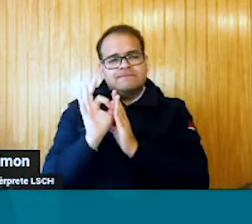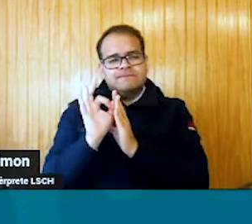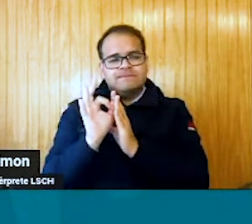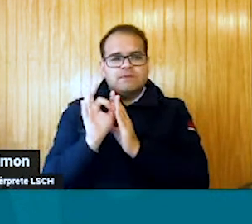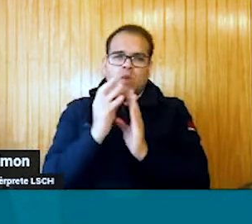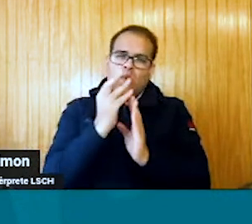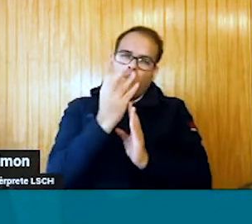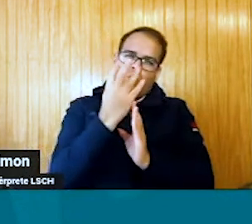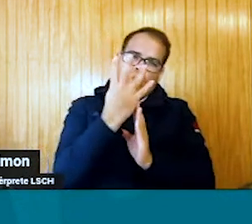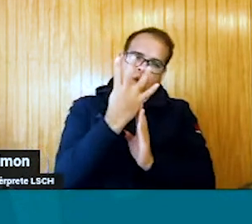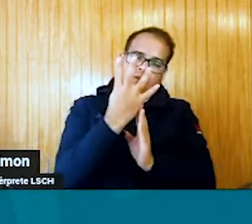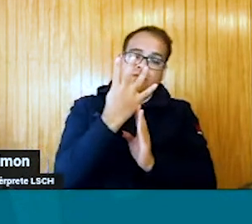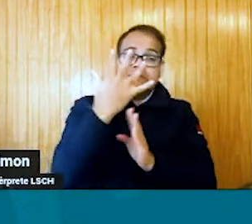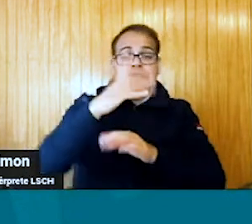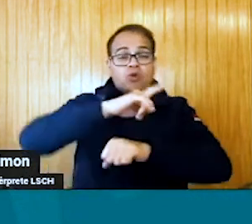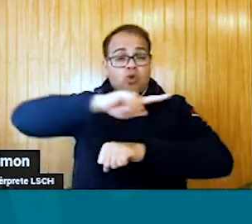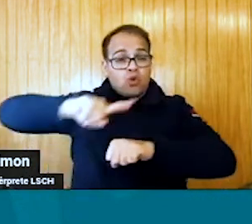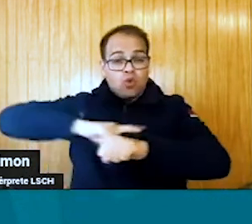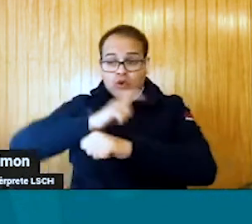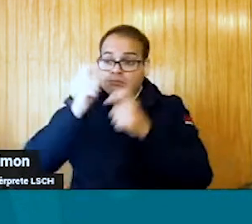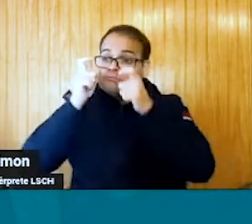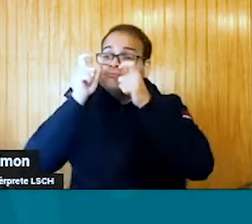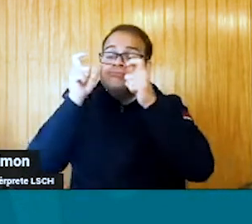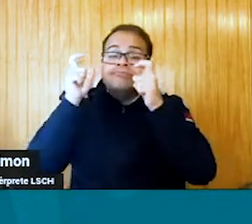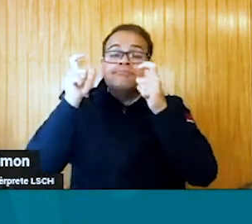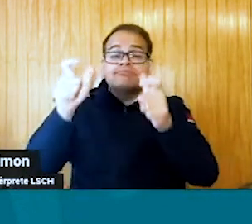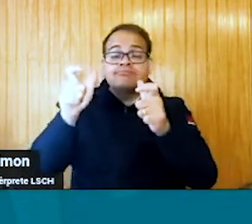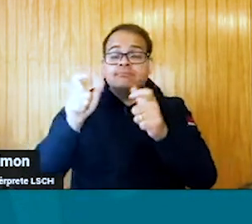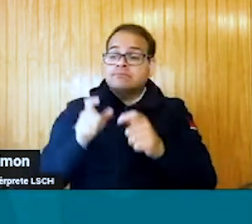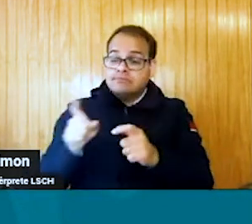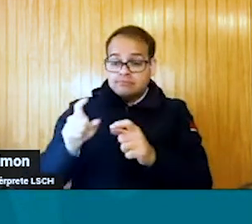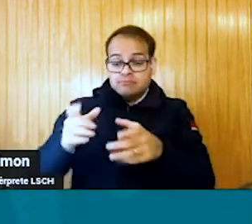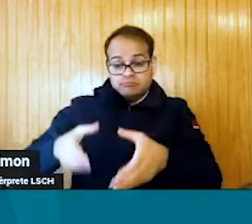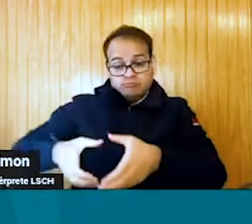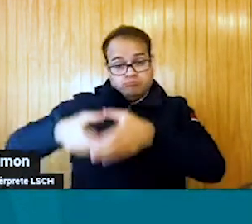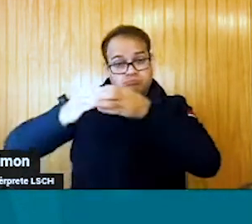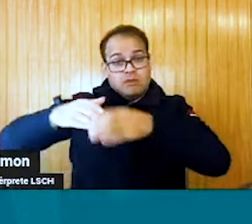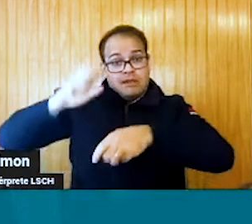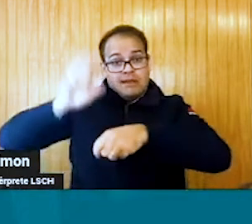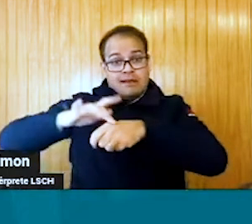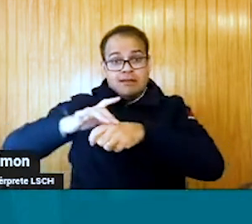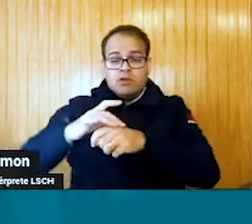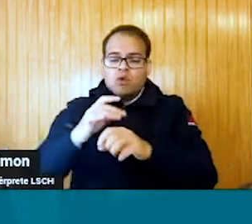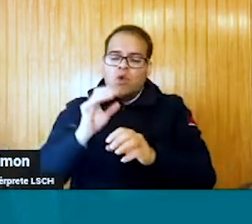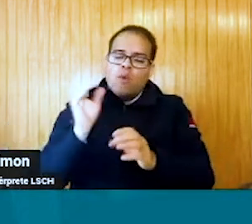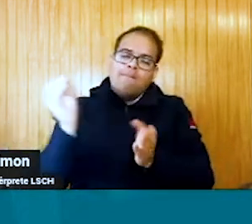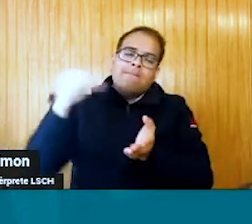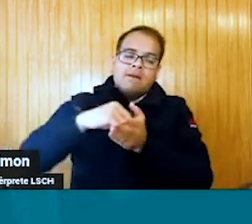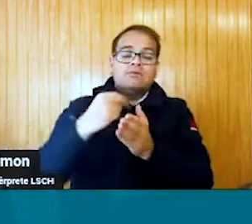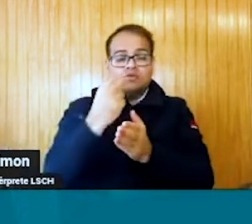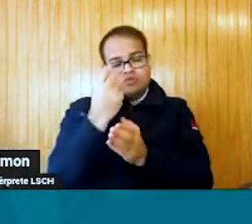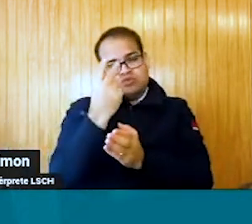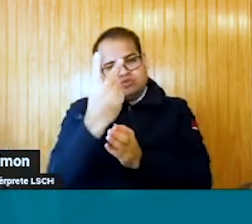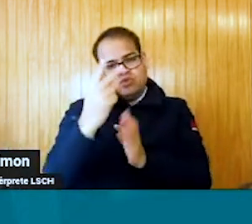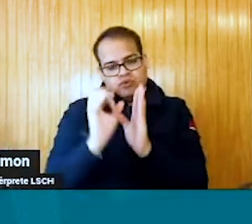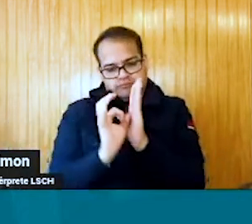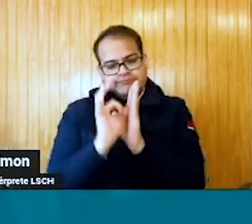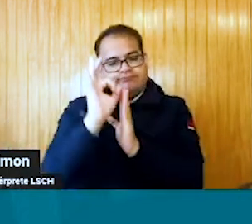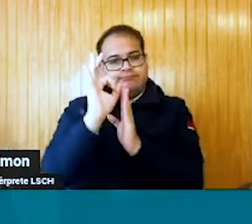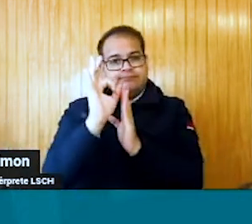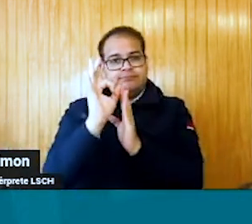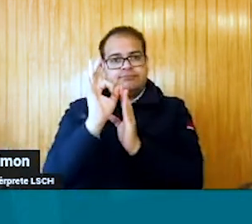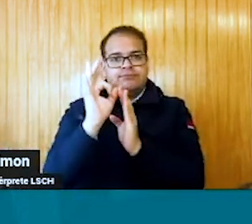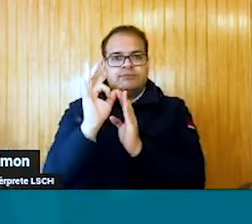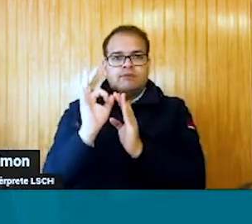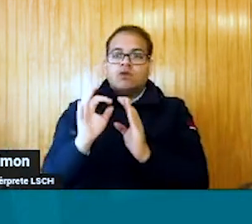4 o 5 horas de control, y un calefactor otros 2 grados. Por lo tanto, sin